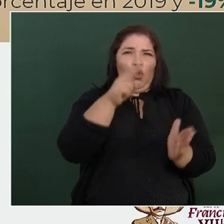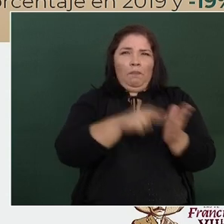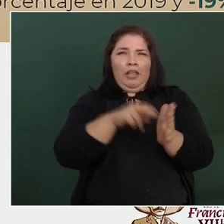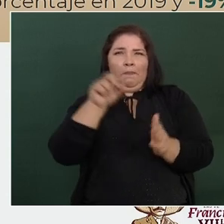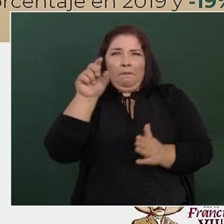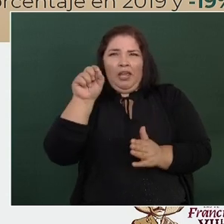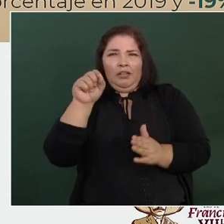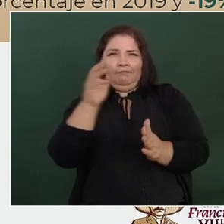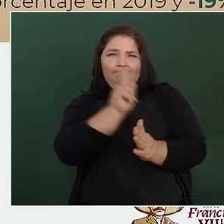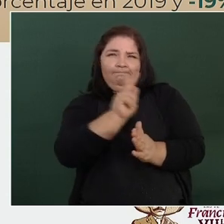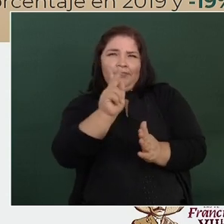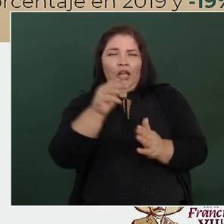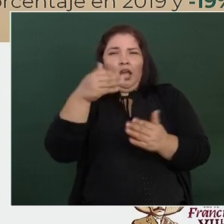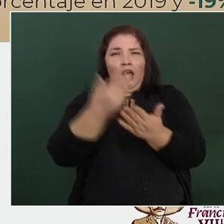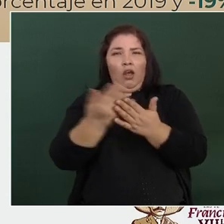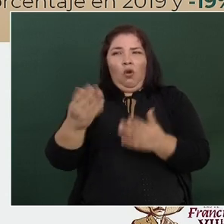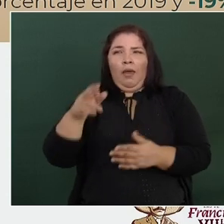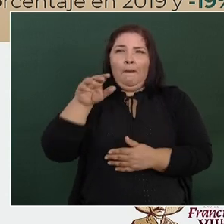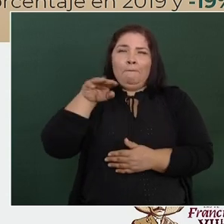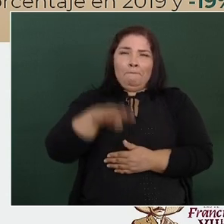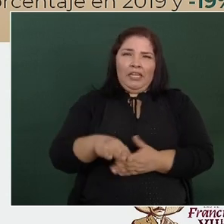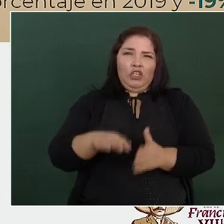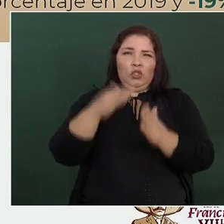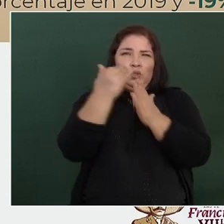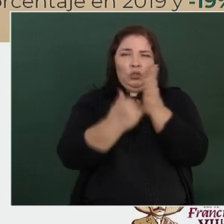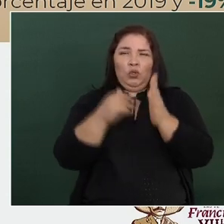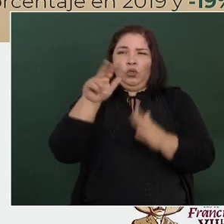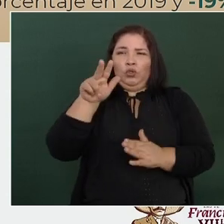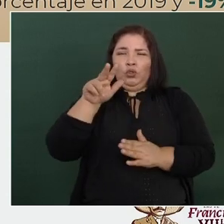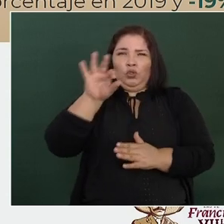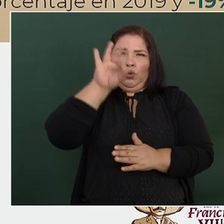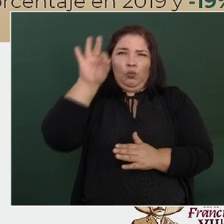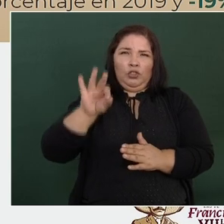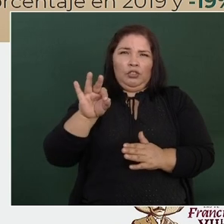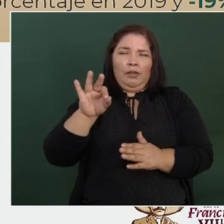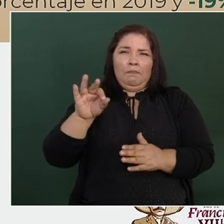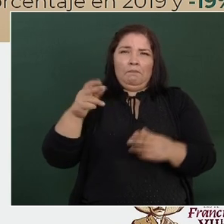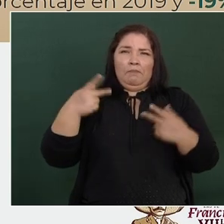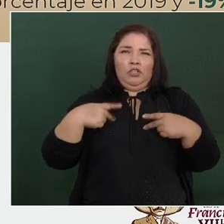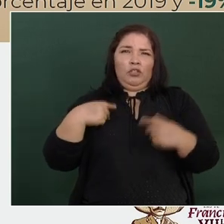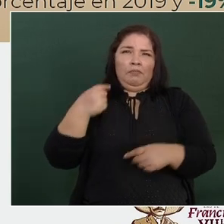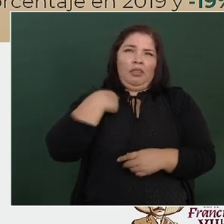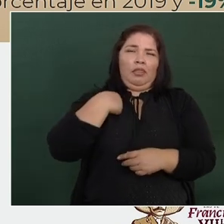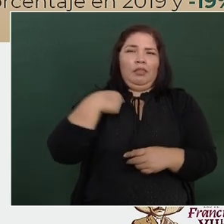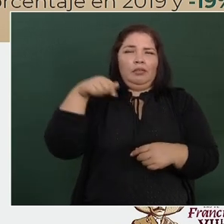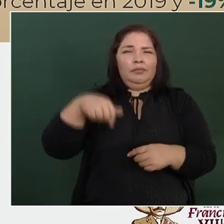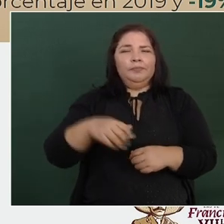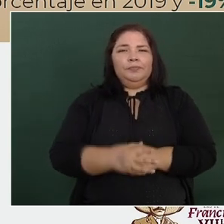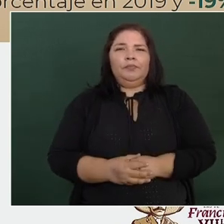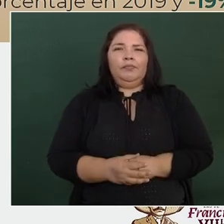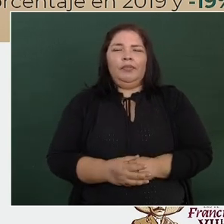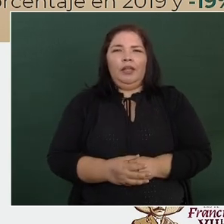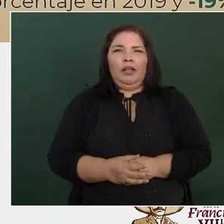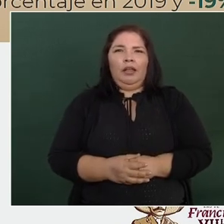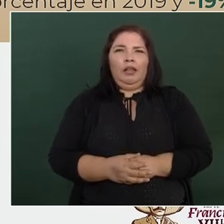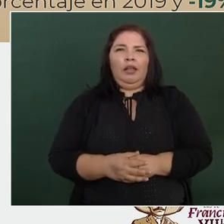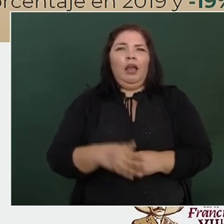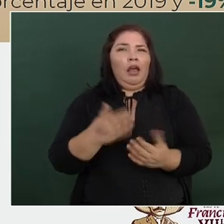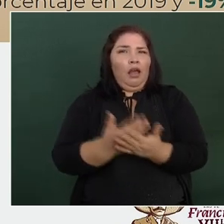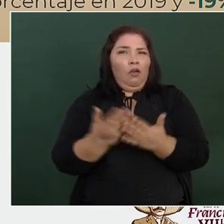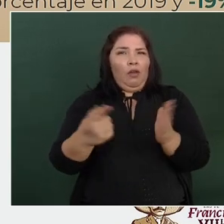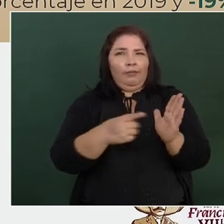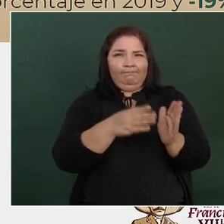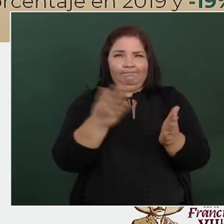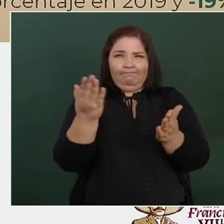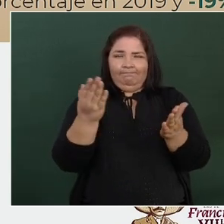menos 18% homicidios en el país. Adelante. Aquí está el comparativo